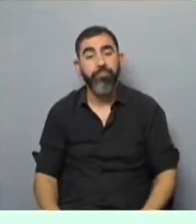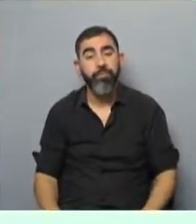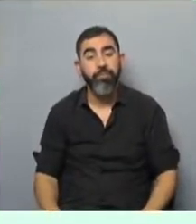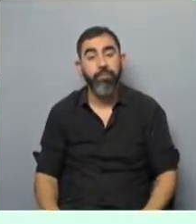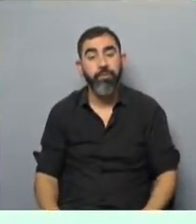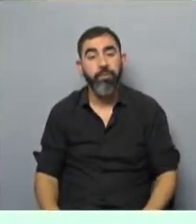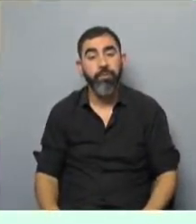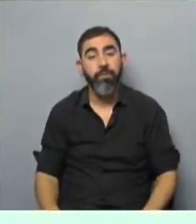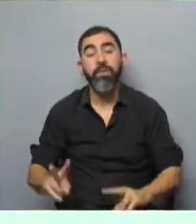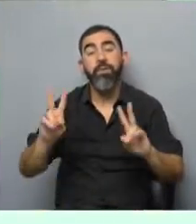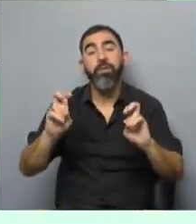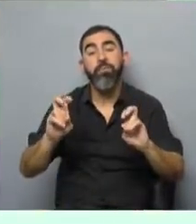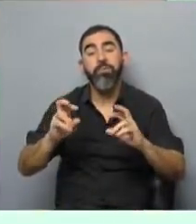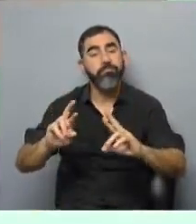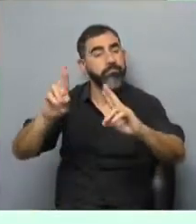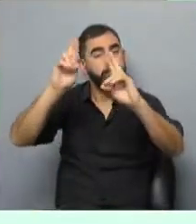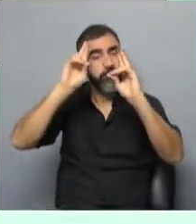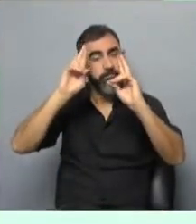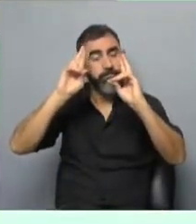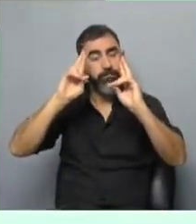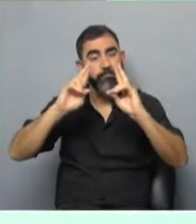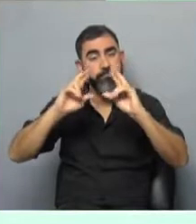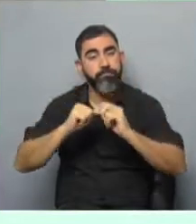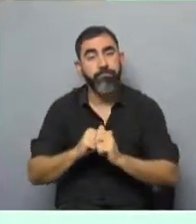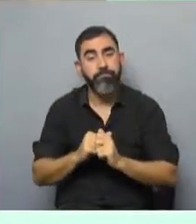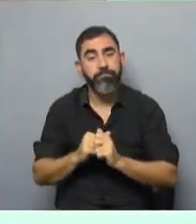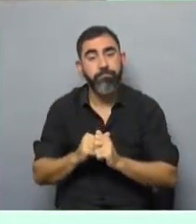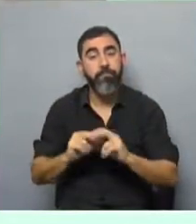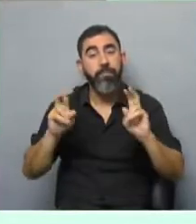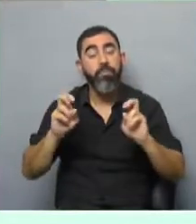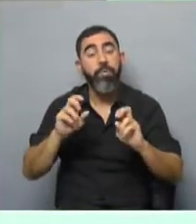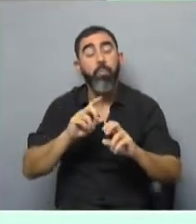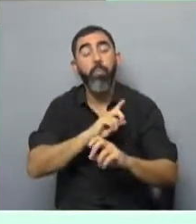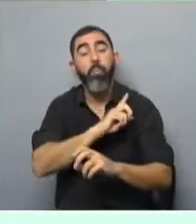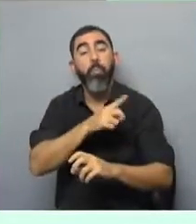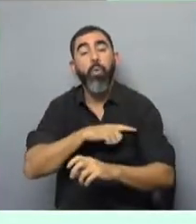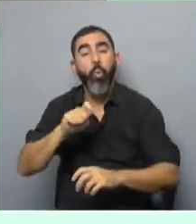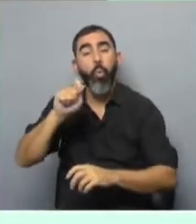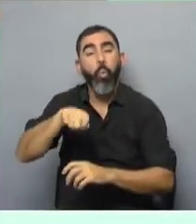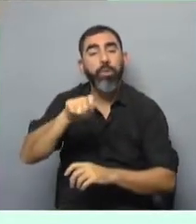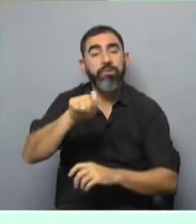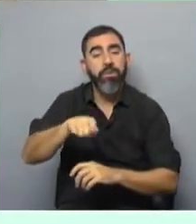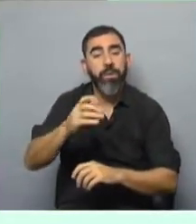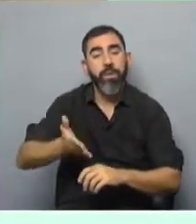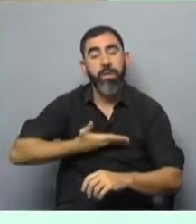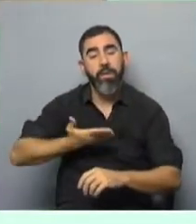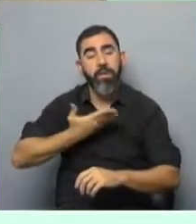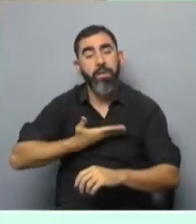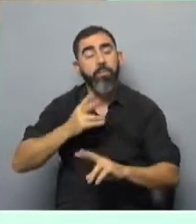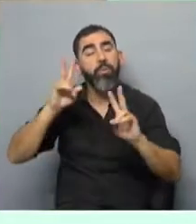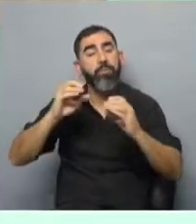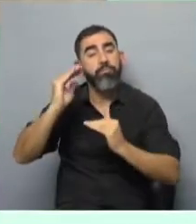es el dar cumplimiento al tema del Poder Judicial, al reclamo del Poder Judicial en cuanto